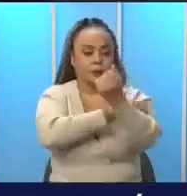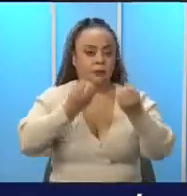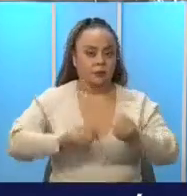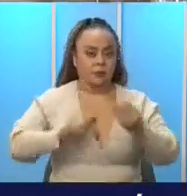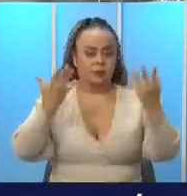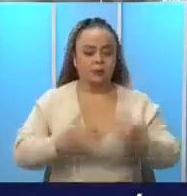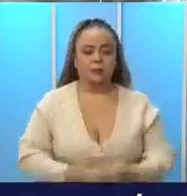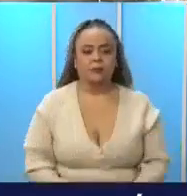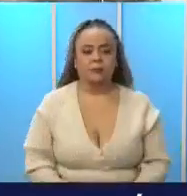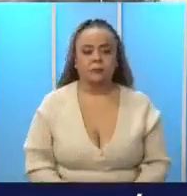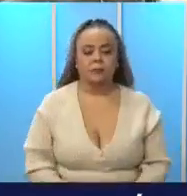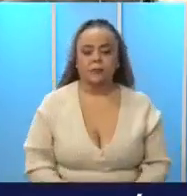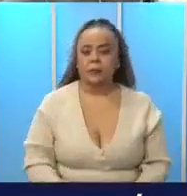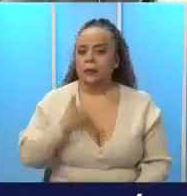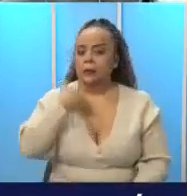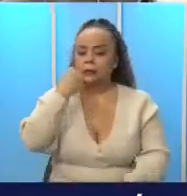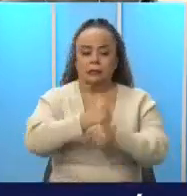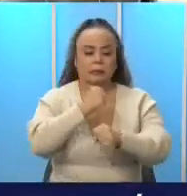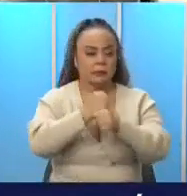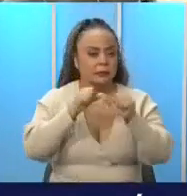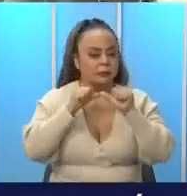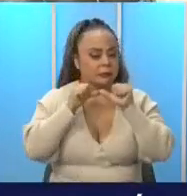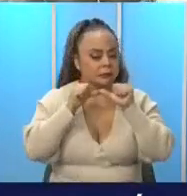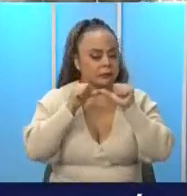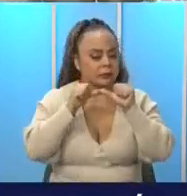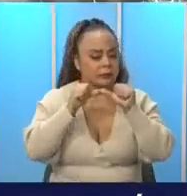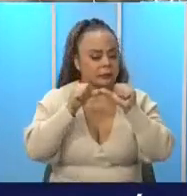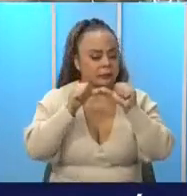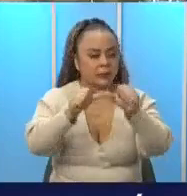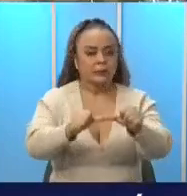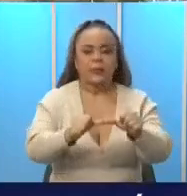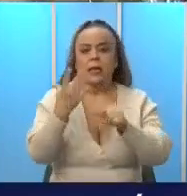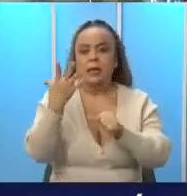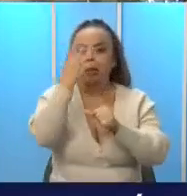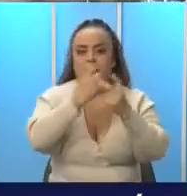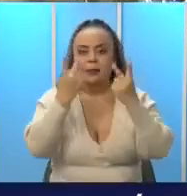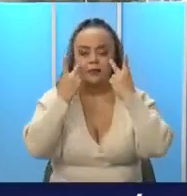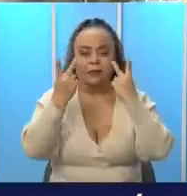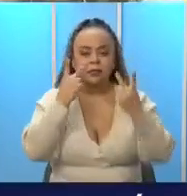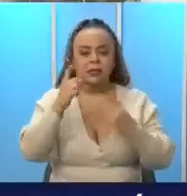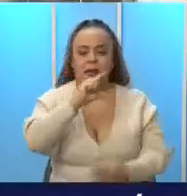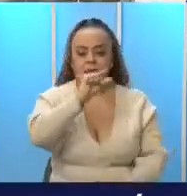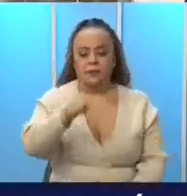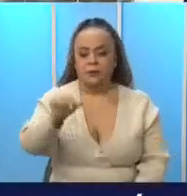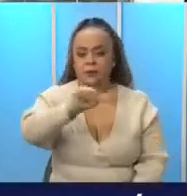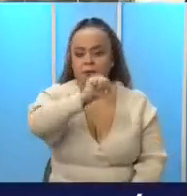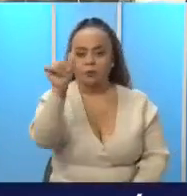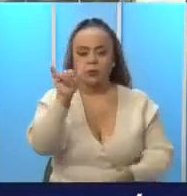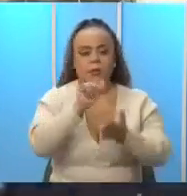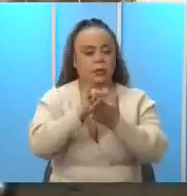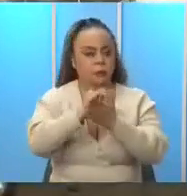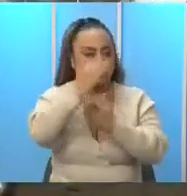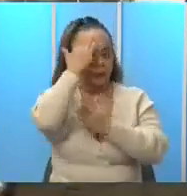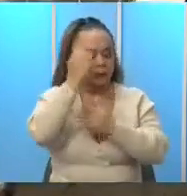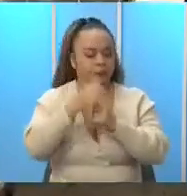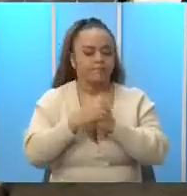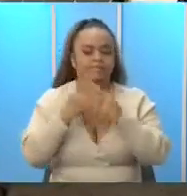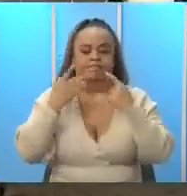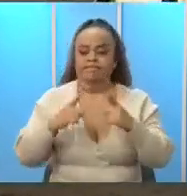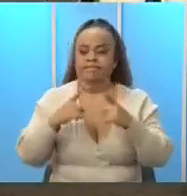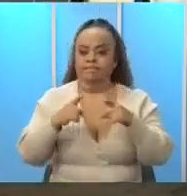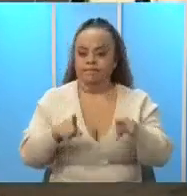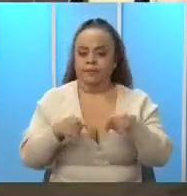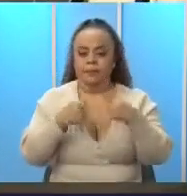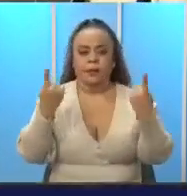operación eh constante sostenida aquí en el sector de Lindavista rí azul y esto después de los incidentes que se presentaron en